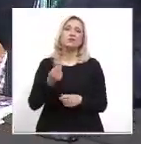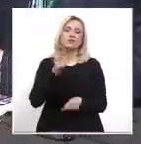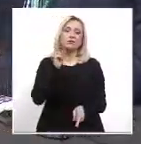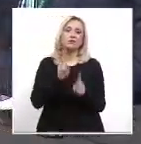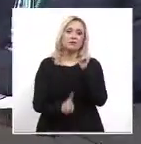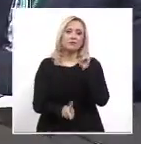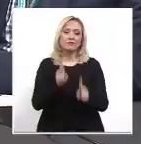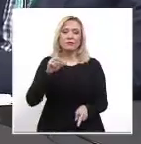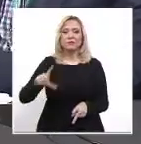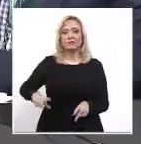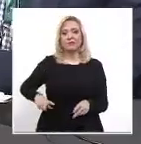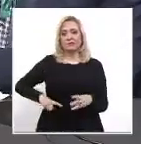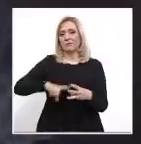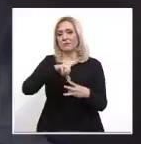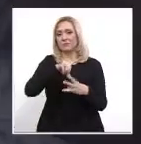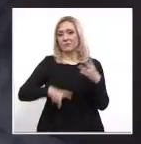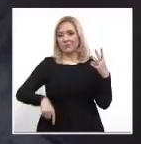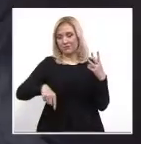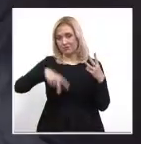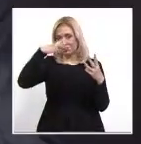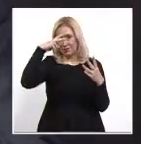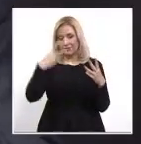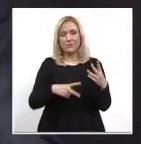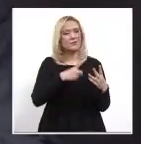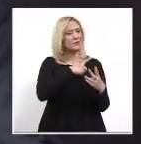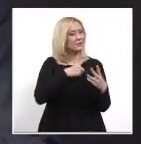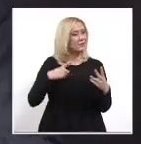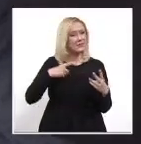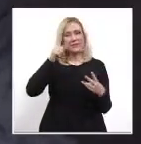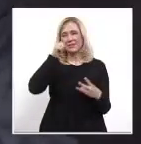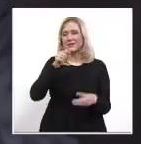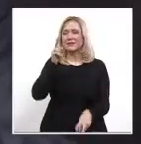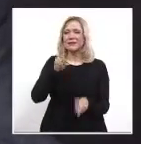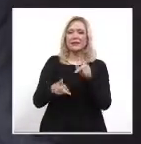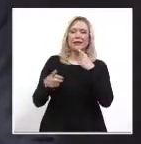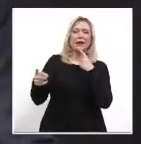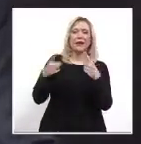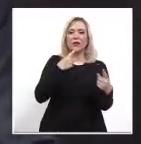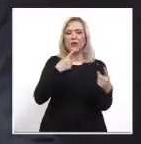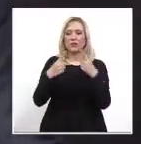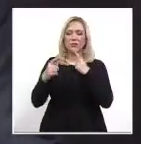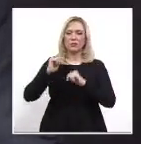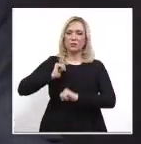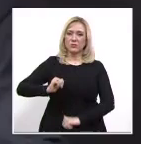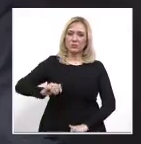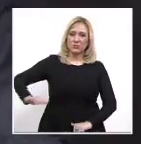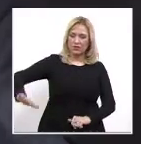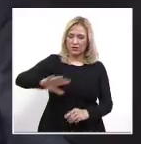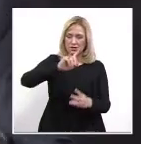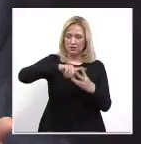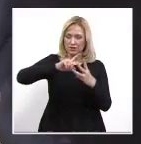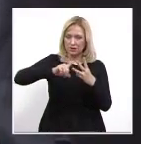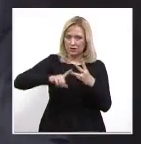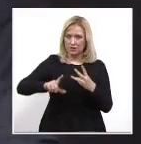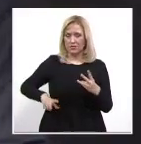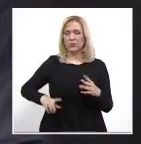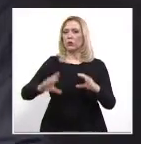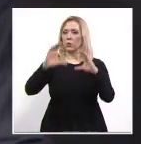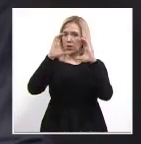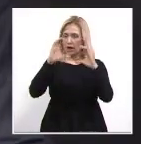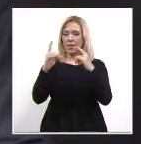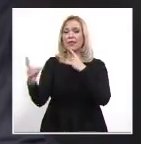entre los poderes del Estado mexicano. Siempre tiene que existir un diálogo entre los poderes. Y cuidado, diálogo no